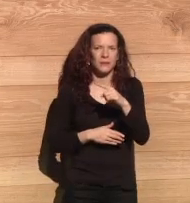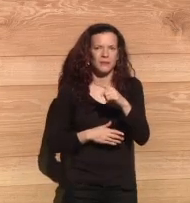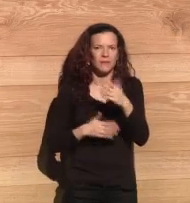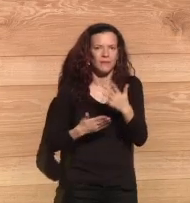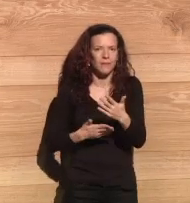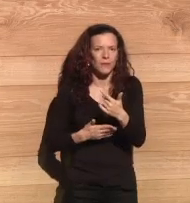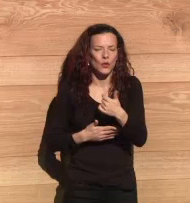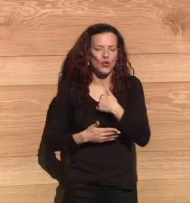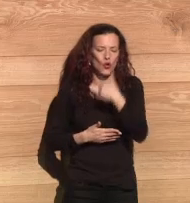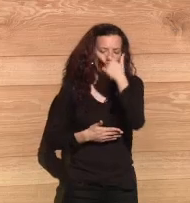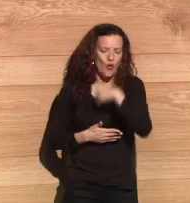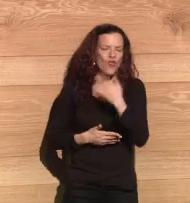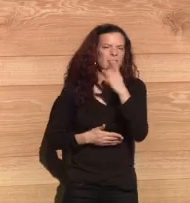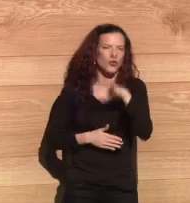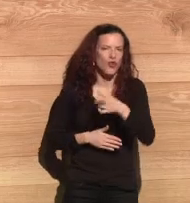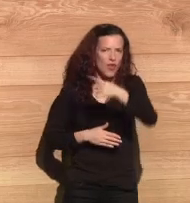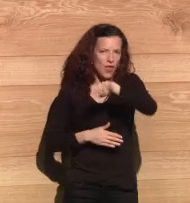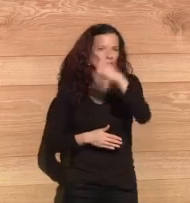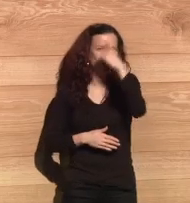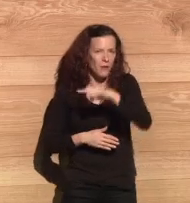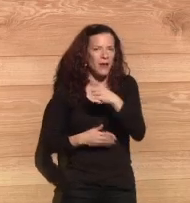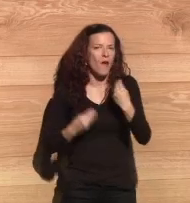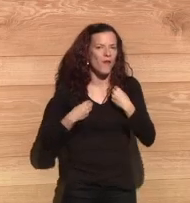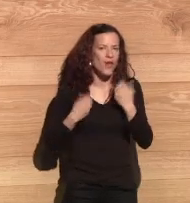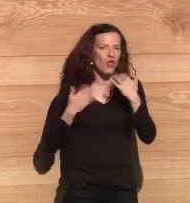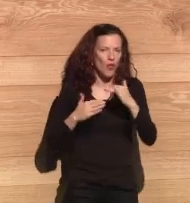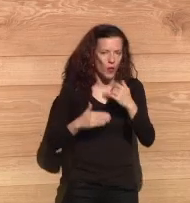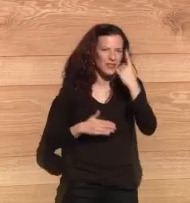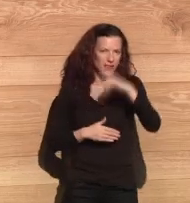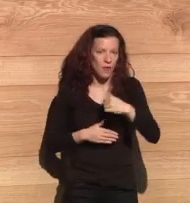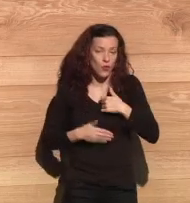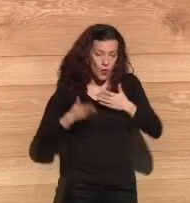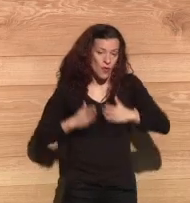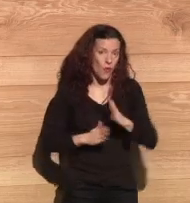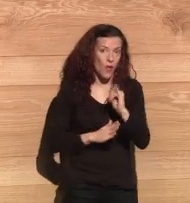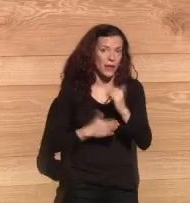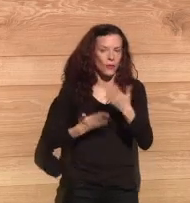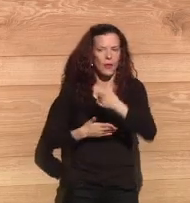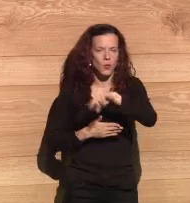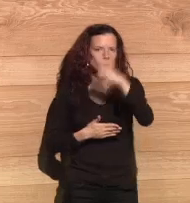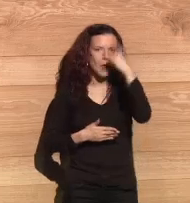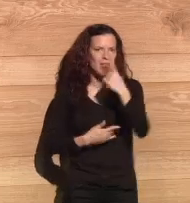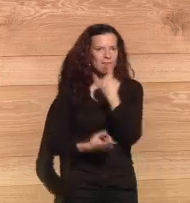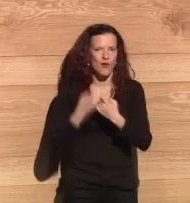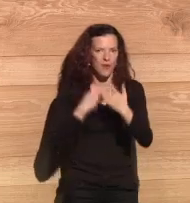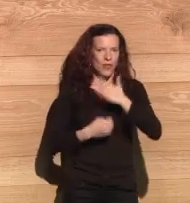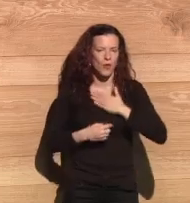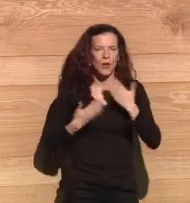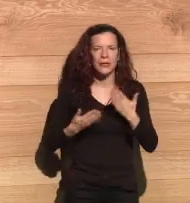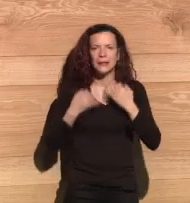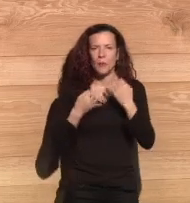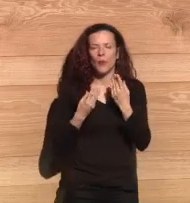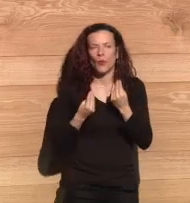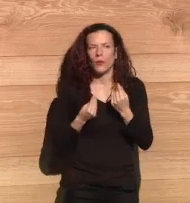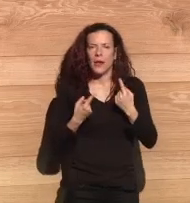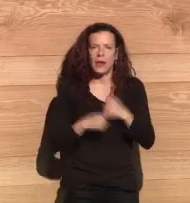saben quién eres, a dónde vives, ¿no? Y tu familia. Yo tengo un niño, entonces siempre muy